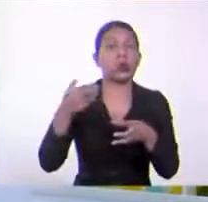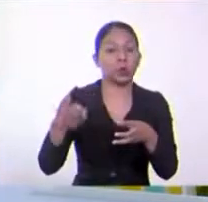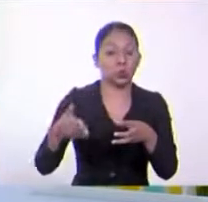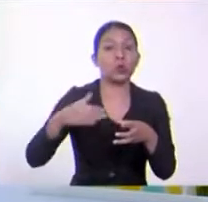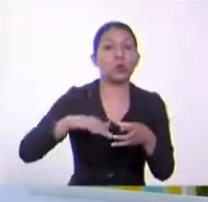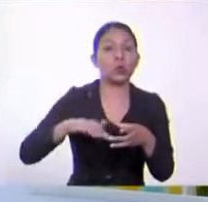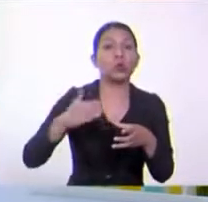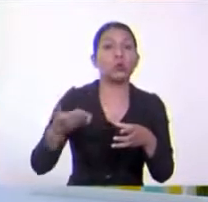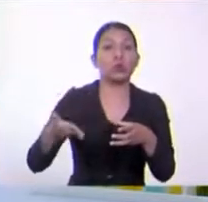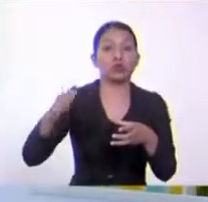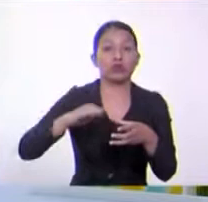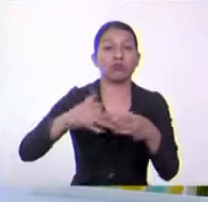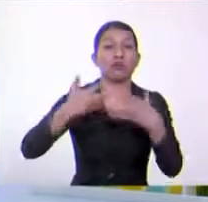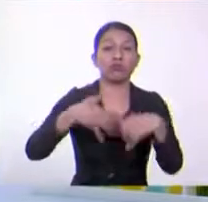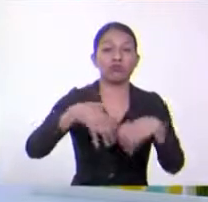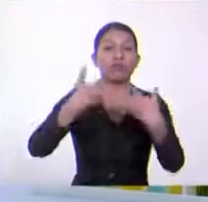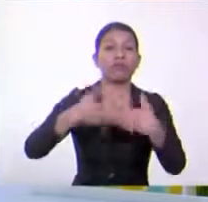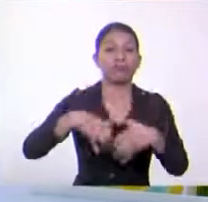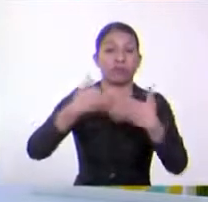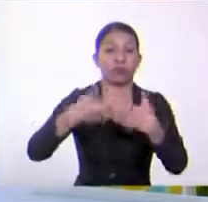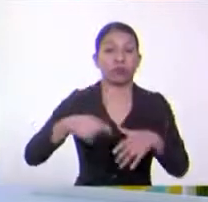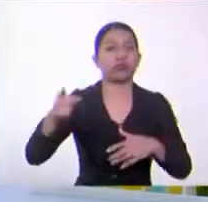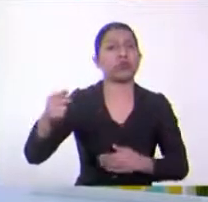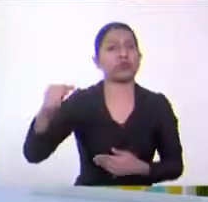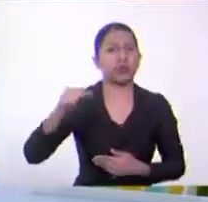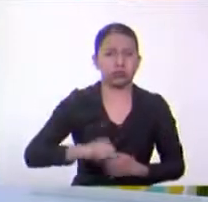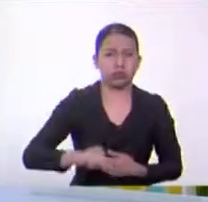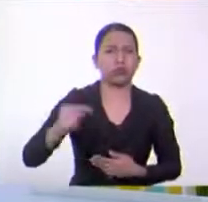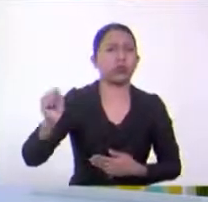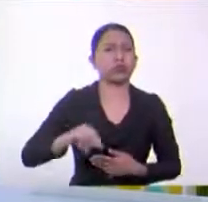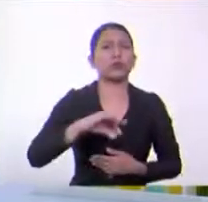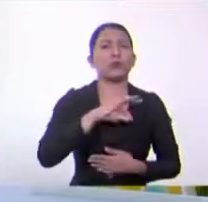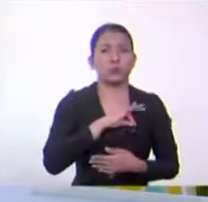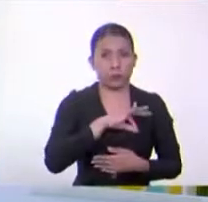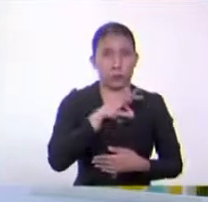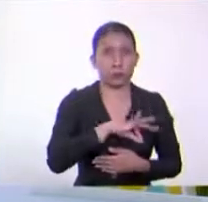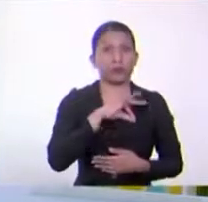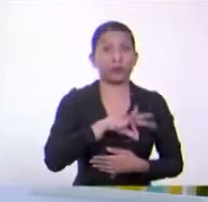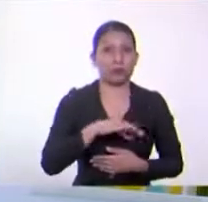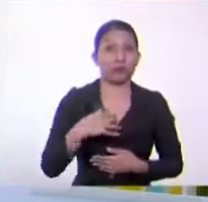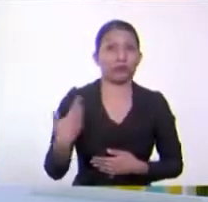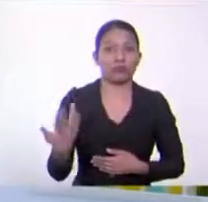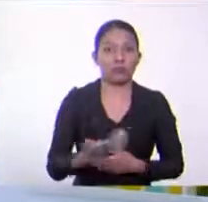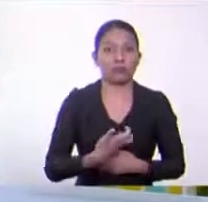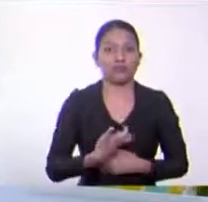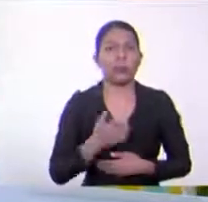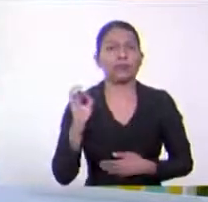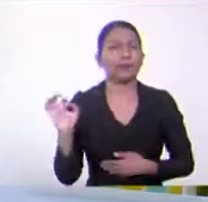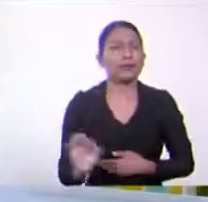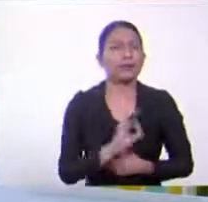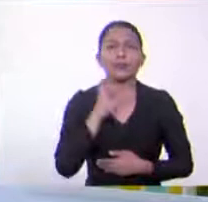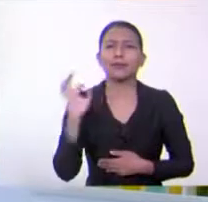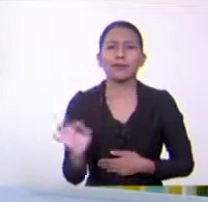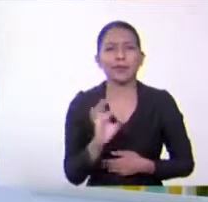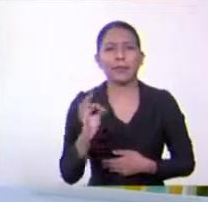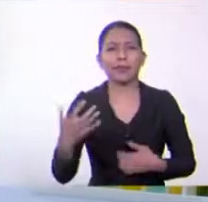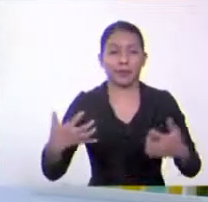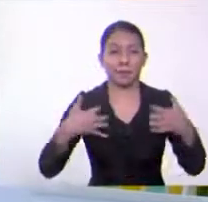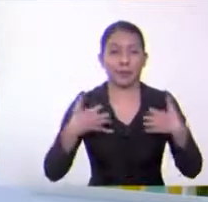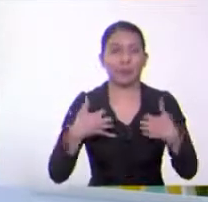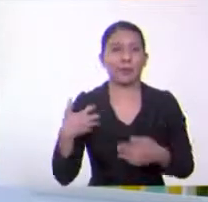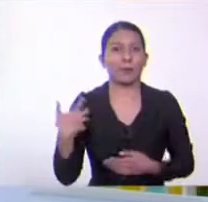utilizados en la industria y han venido a beneficiarnos a nosotros, mejorando nuestra calidad de